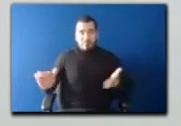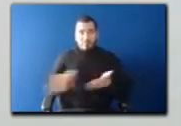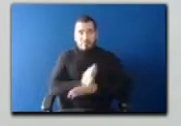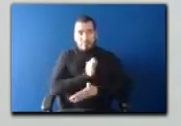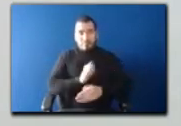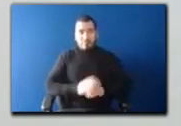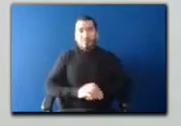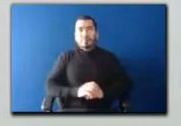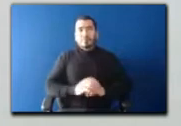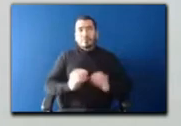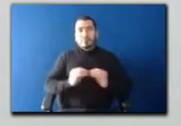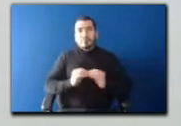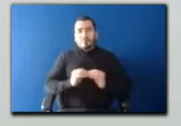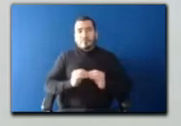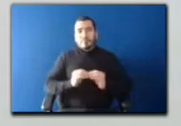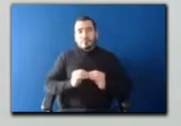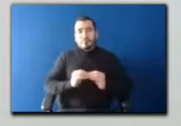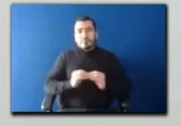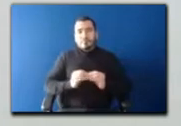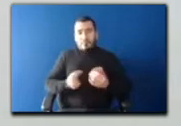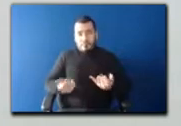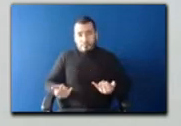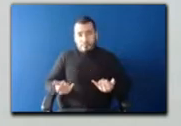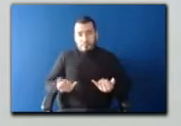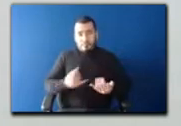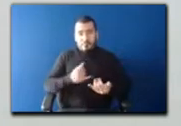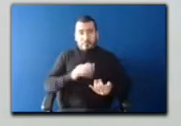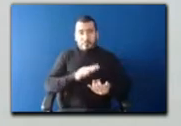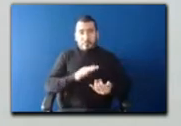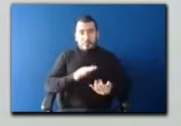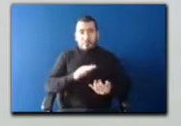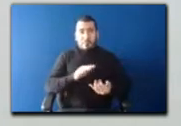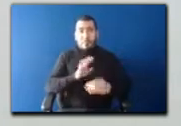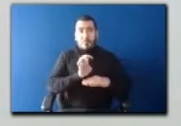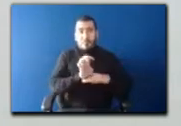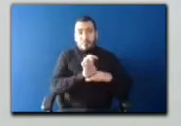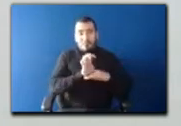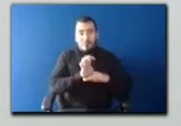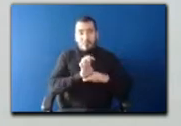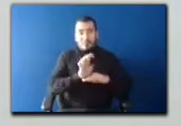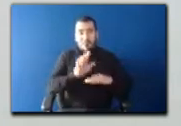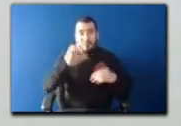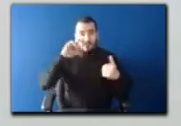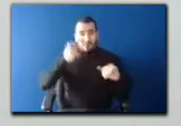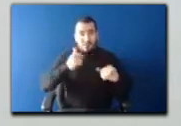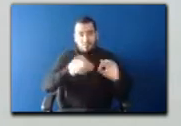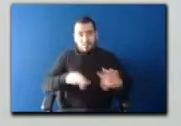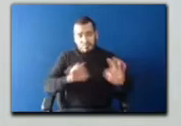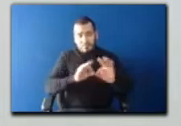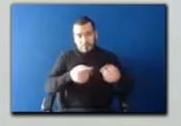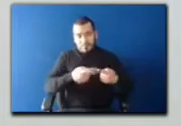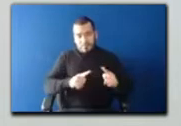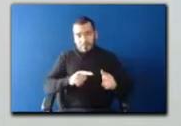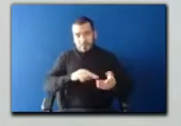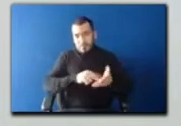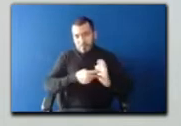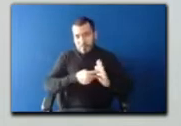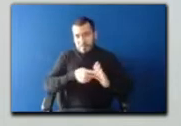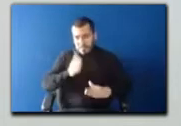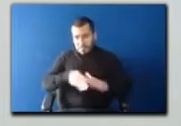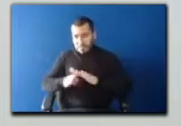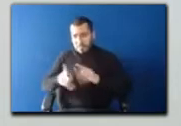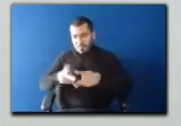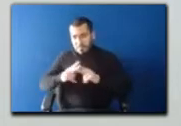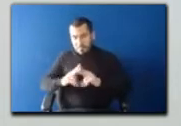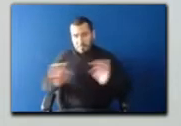tiempos específicos. Pero las centrales de riesgo hoy en día son importantes, pero no es el factor determinante a la hora de acceder a financiación. ¿Qué es lo